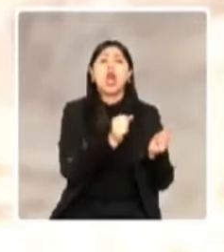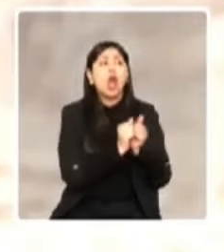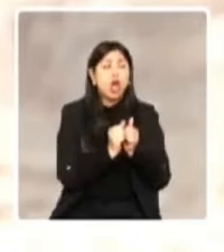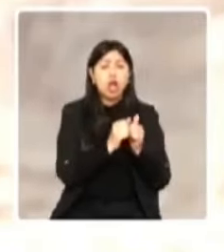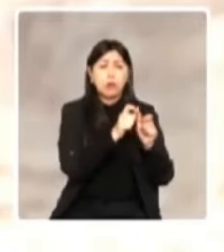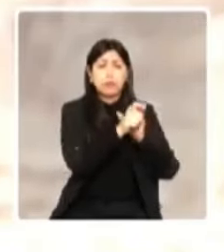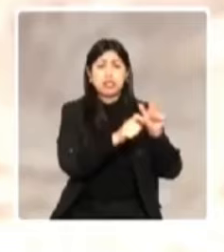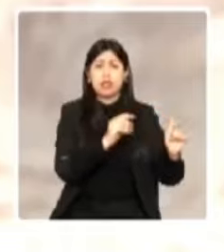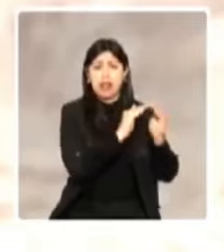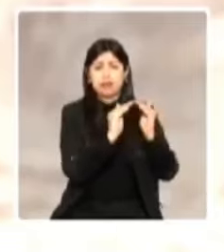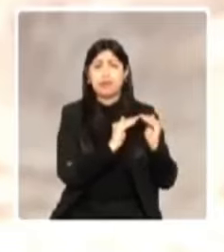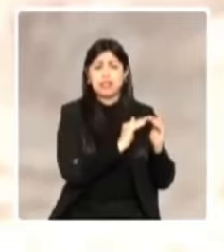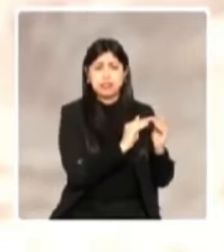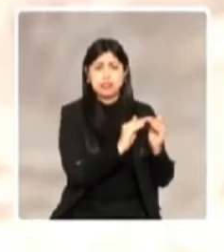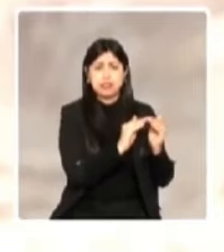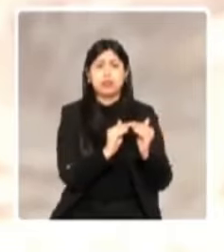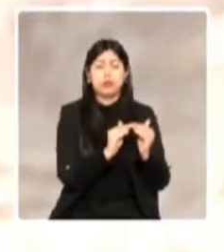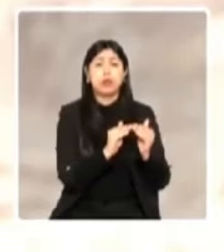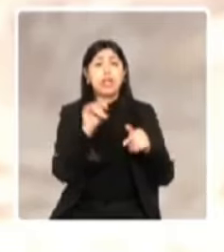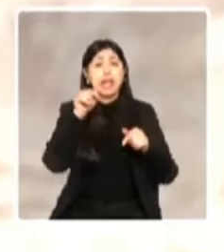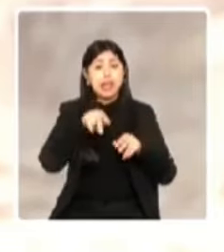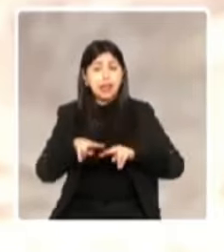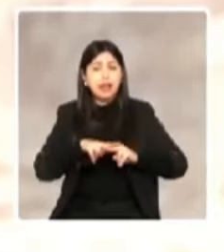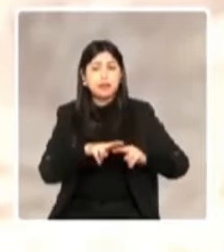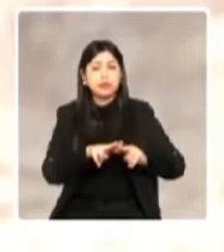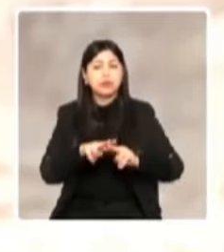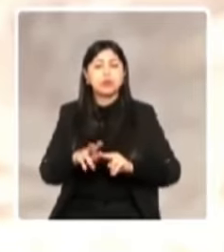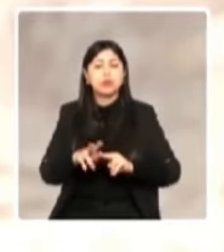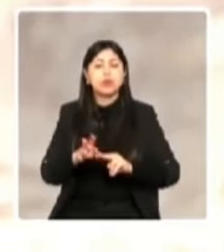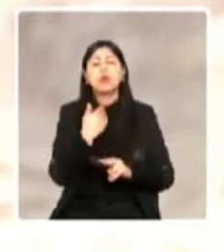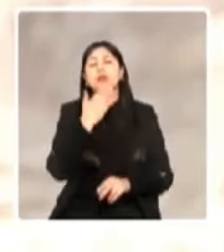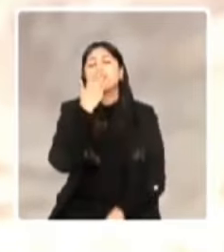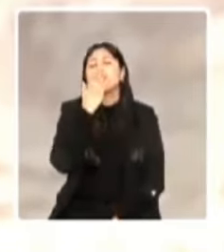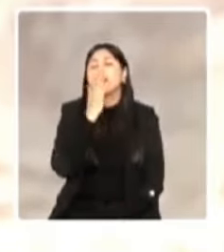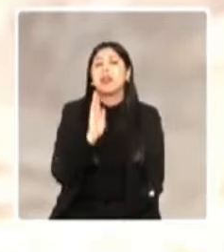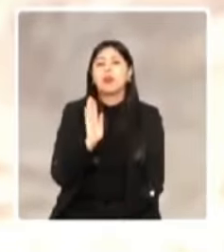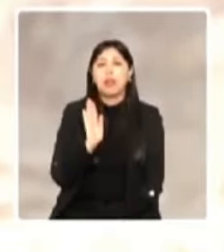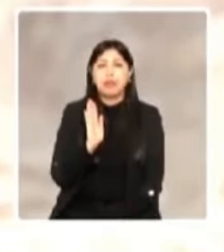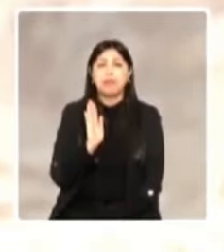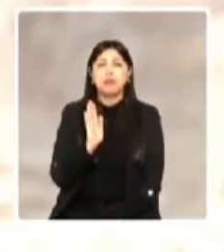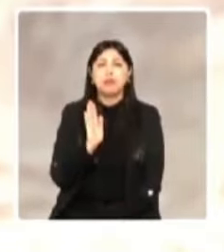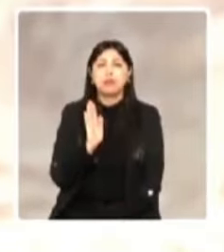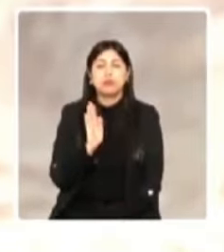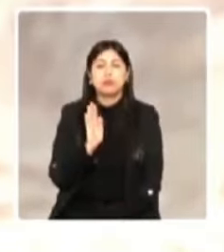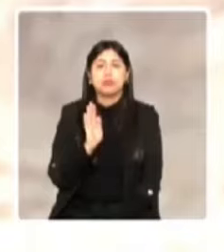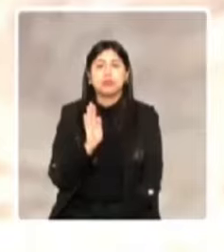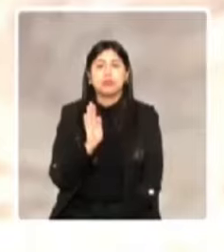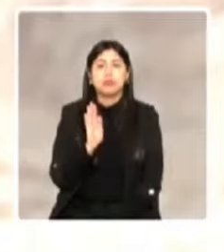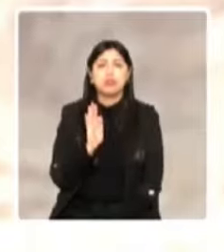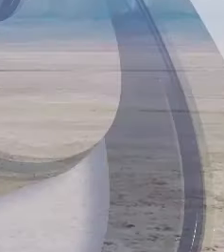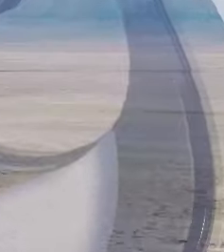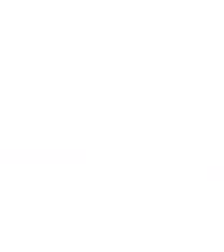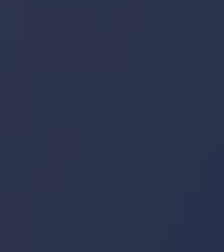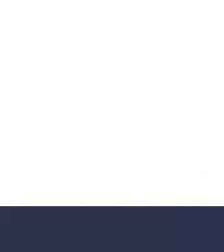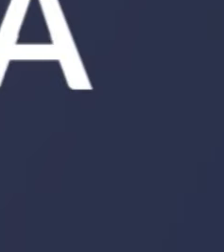del Interior, Carolina Toa, quien hoy va a responder preguntas en esta actividad. En Tocopilla,